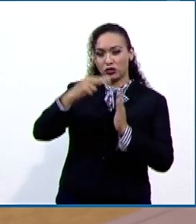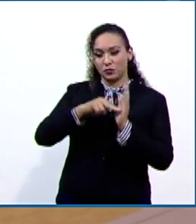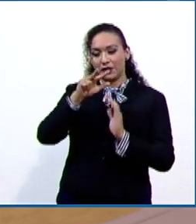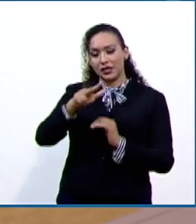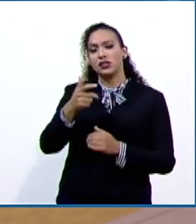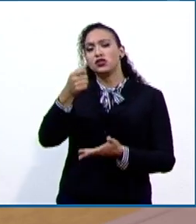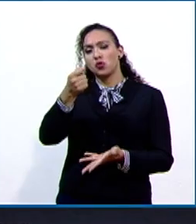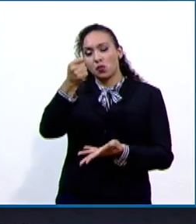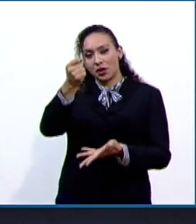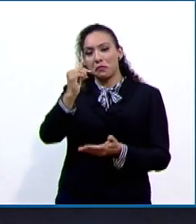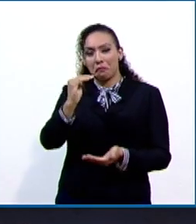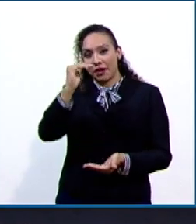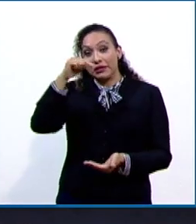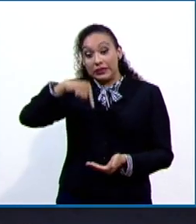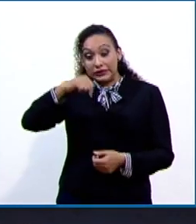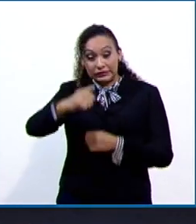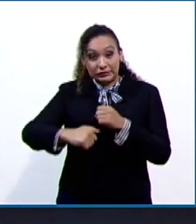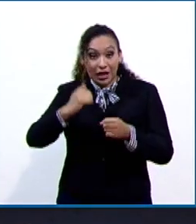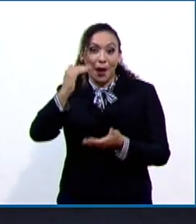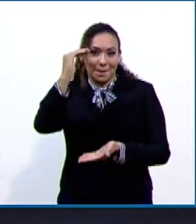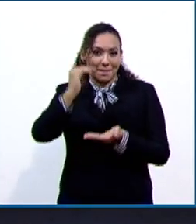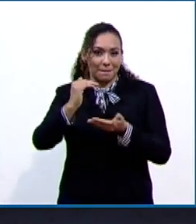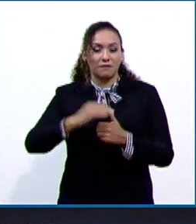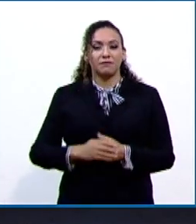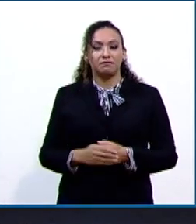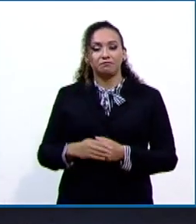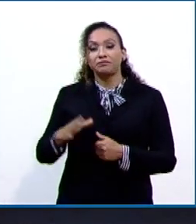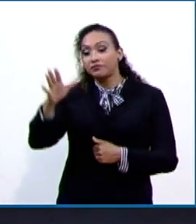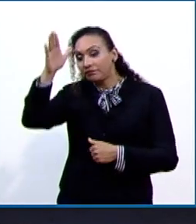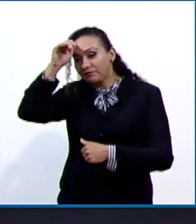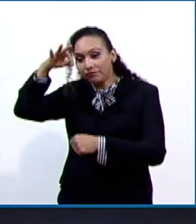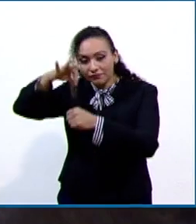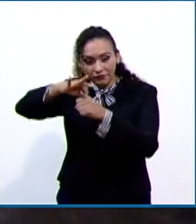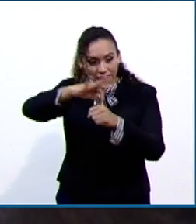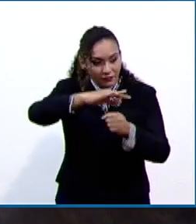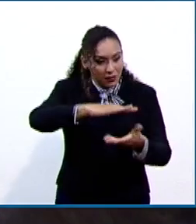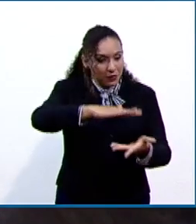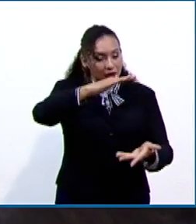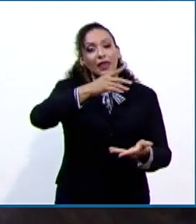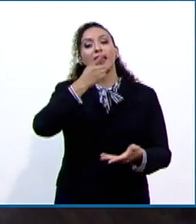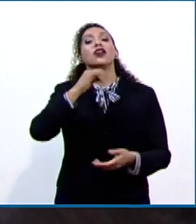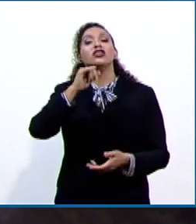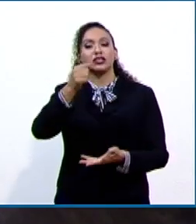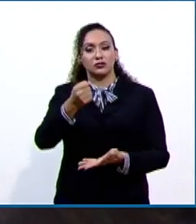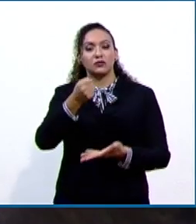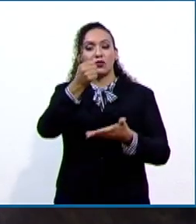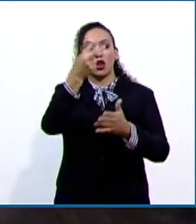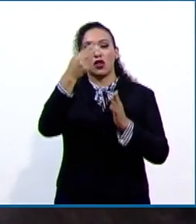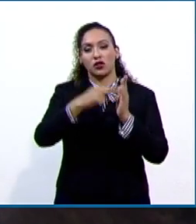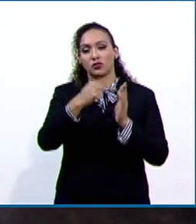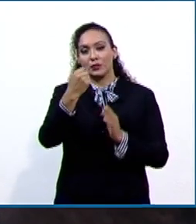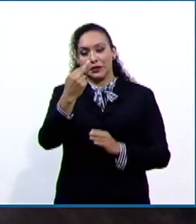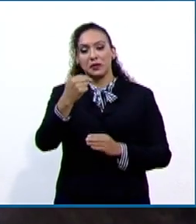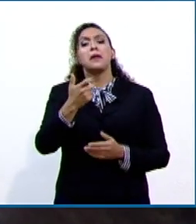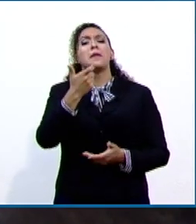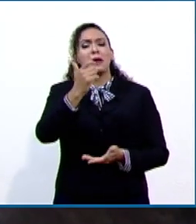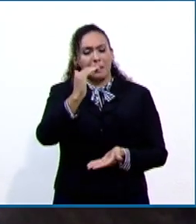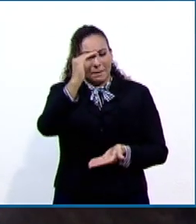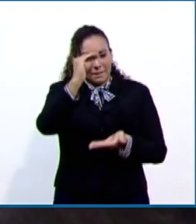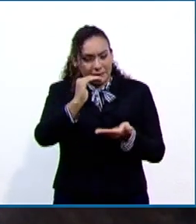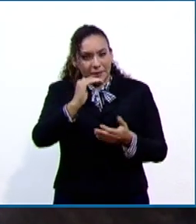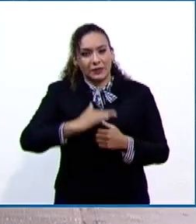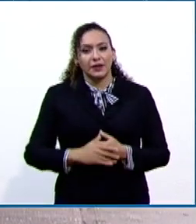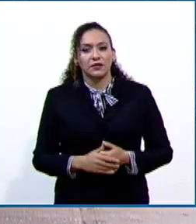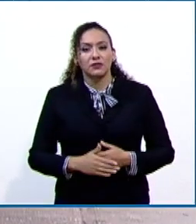2018. La Corte aprobó por mayoría de votos el proyecto de presupuesto 2025 de la